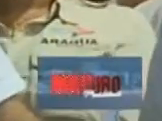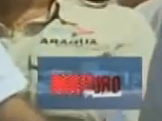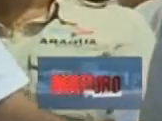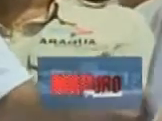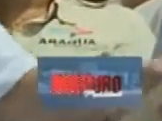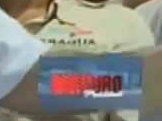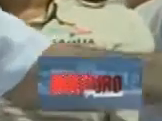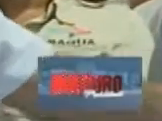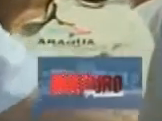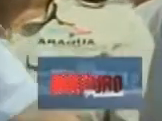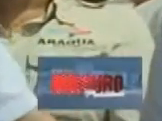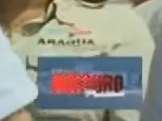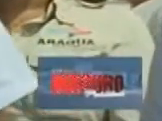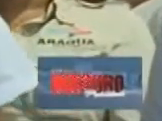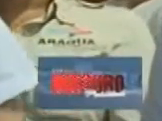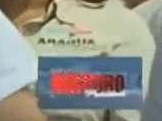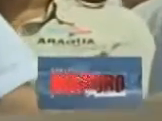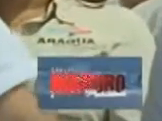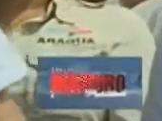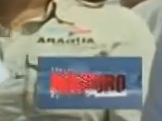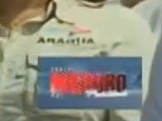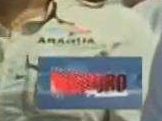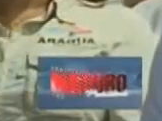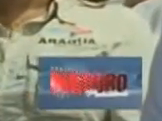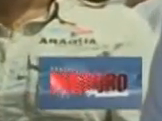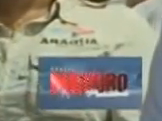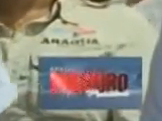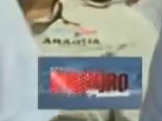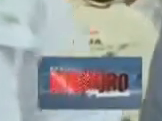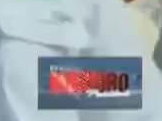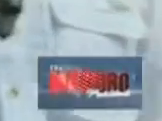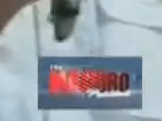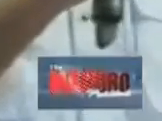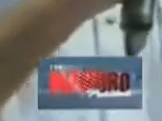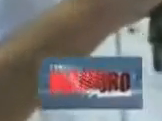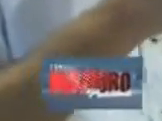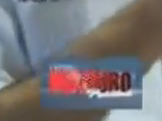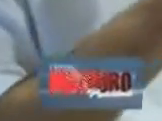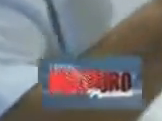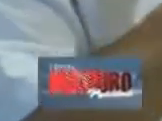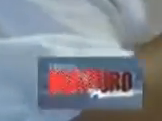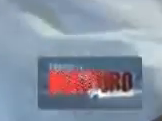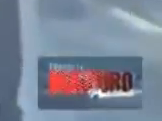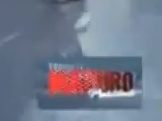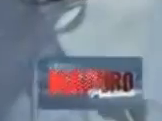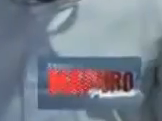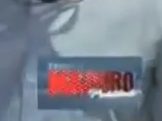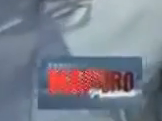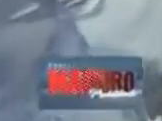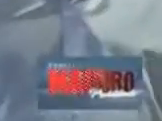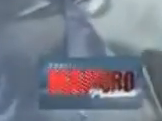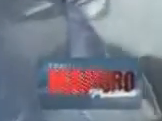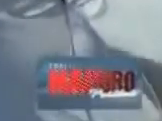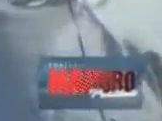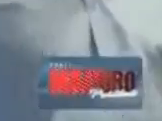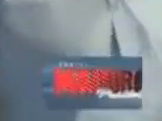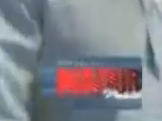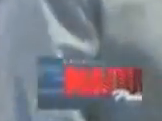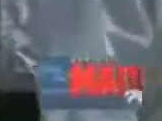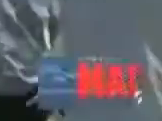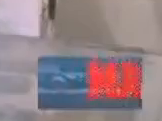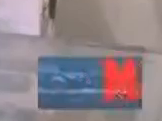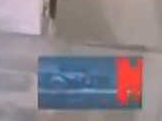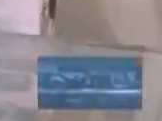finalmente a los usuarios en este caso a las damas usuarias por otro lado presidente vamos pido que nos acompañen a todos